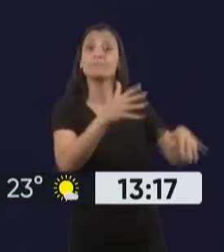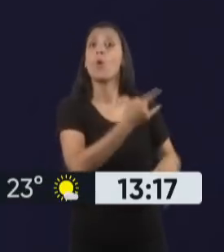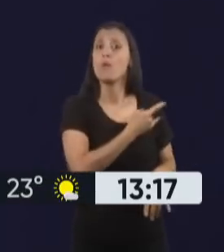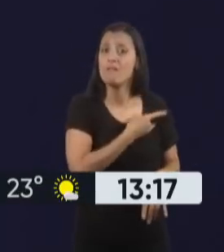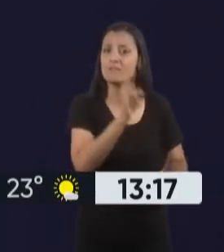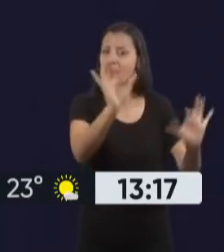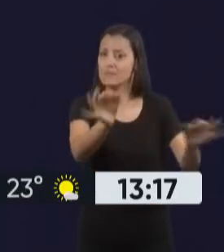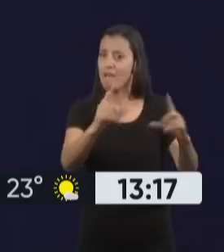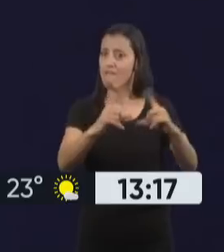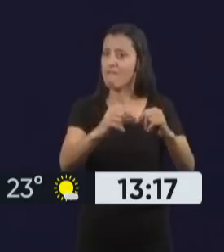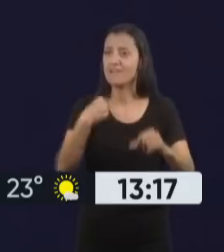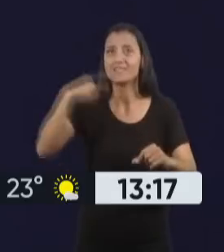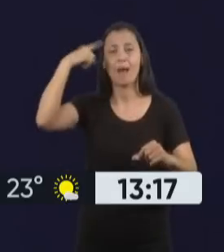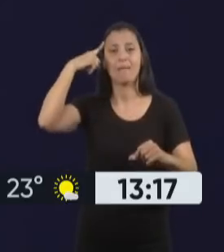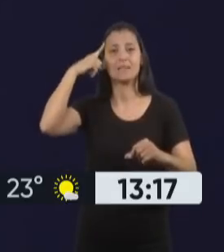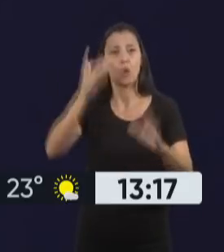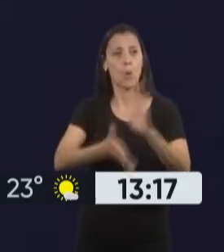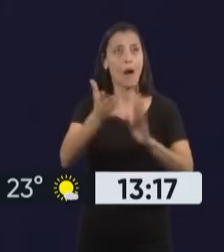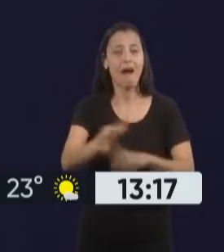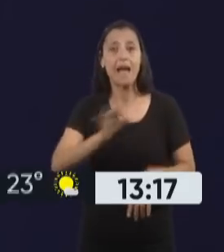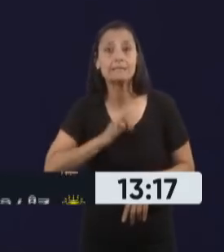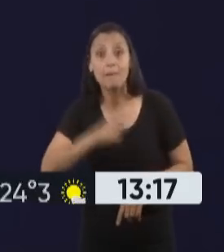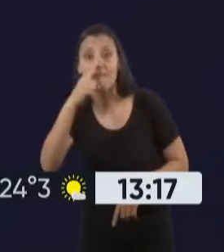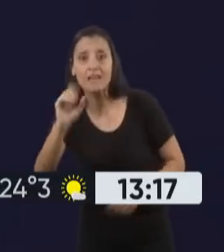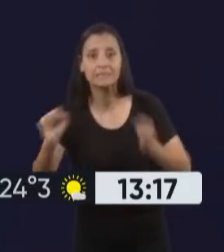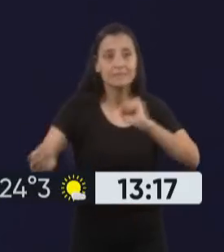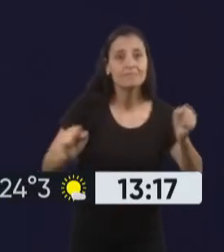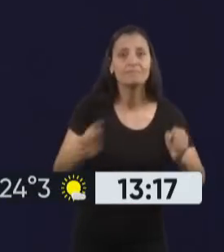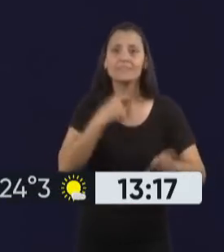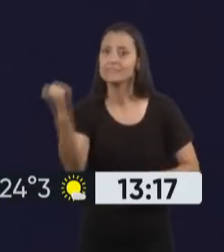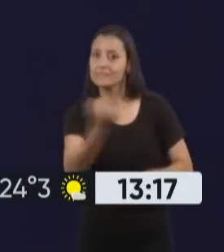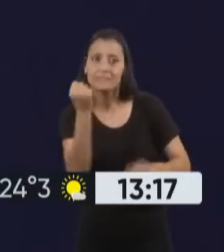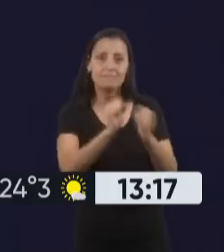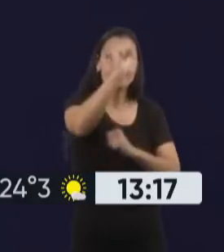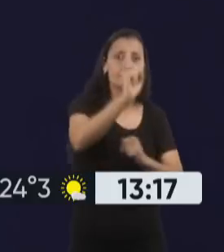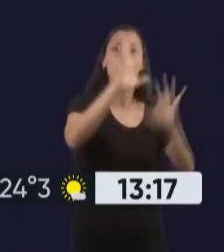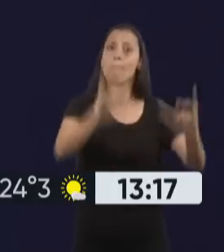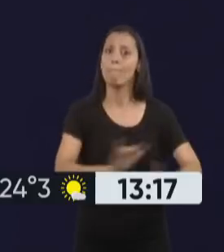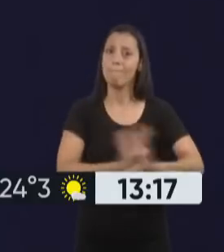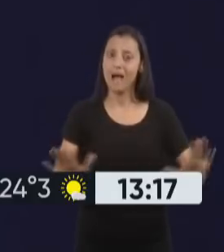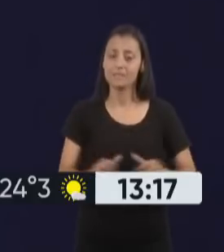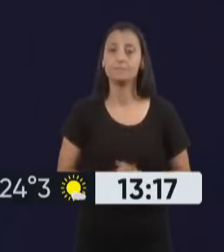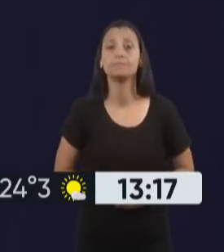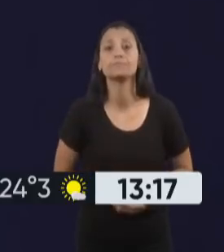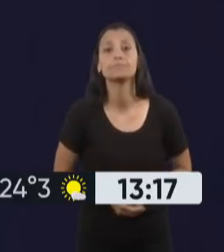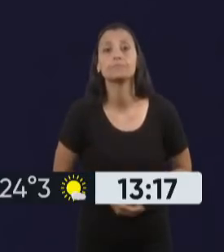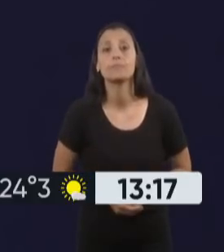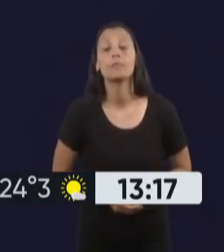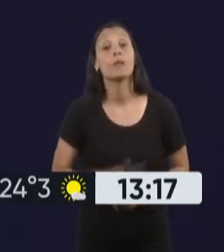donde uno está pensando en los finales y en terminar lo más en paz el año. Con respecto a